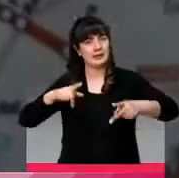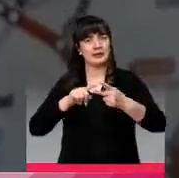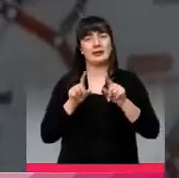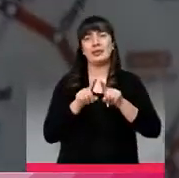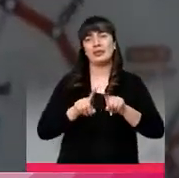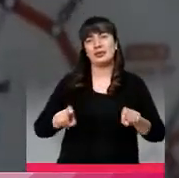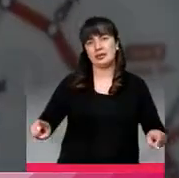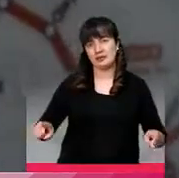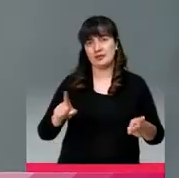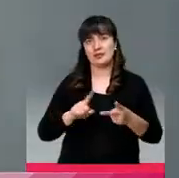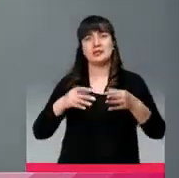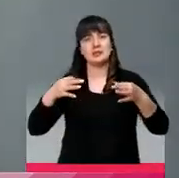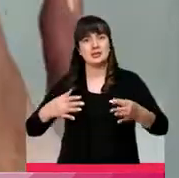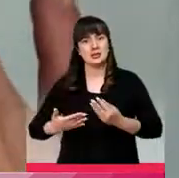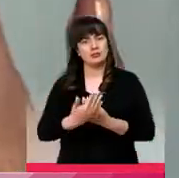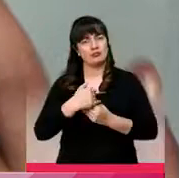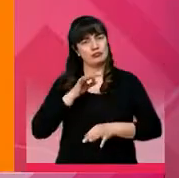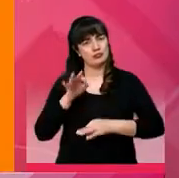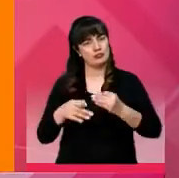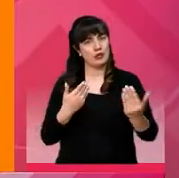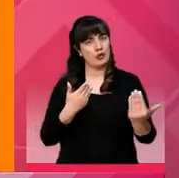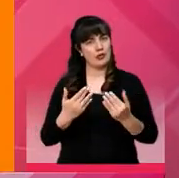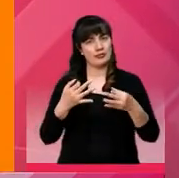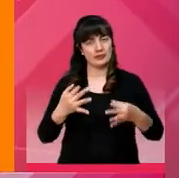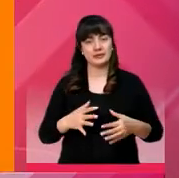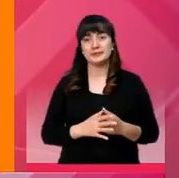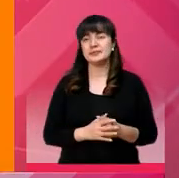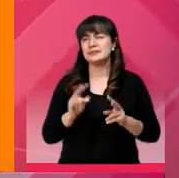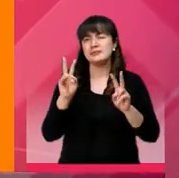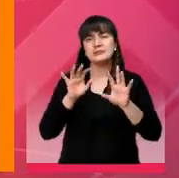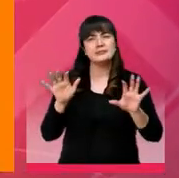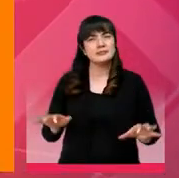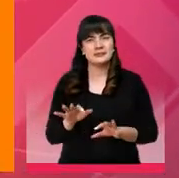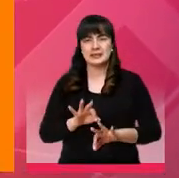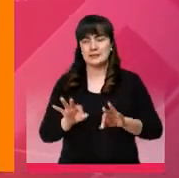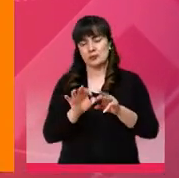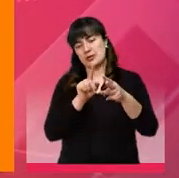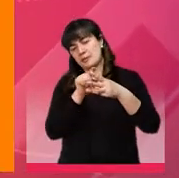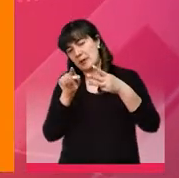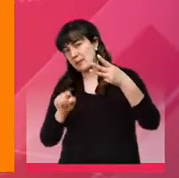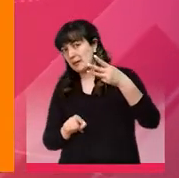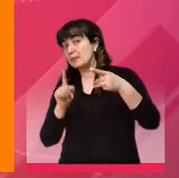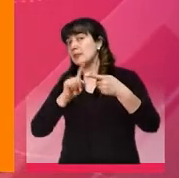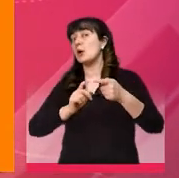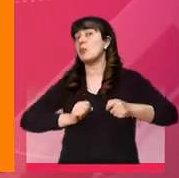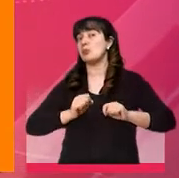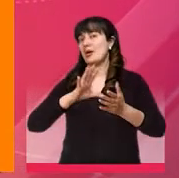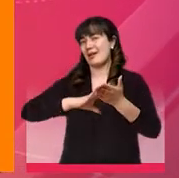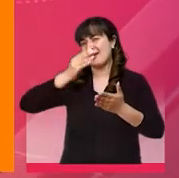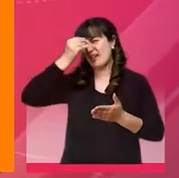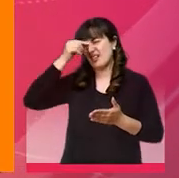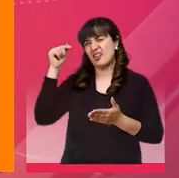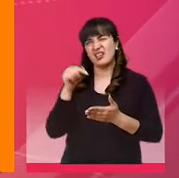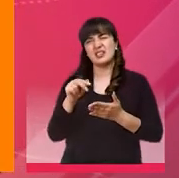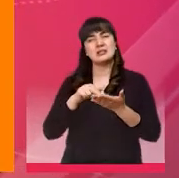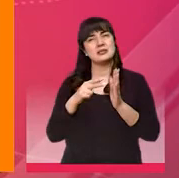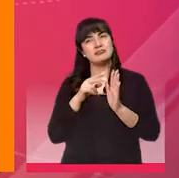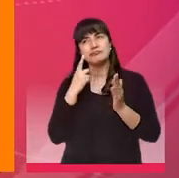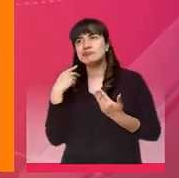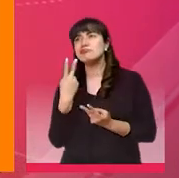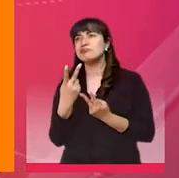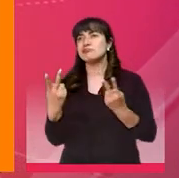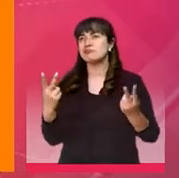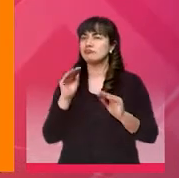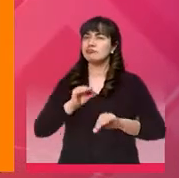seguridad, convivencia y confianza. Este evento plantea tres líneas de acción: Bogotá aprende, que hace visible y promueve los escenarios de